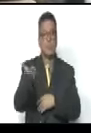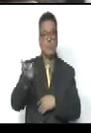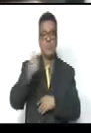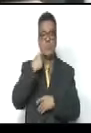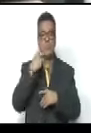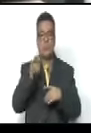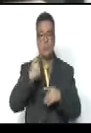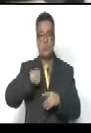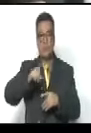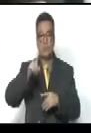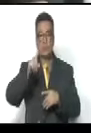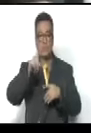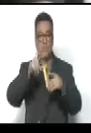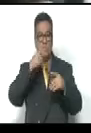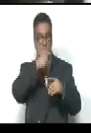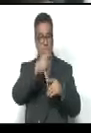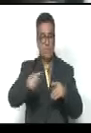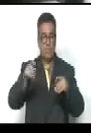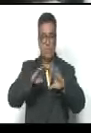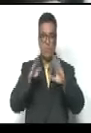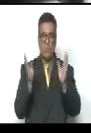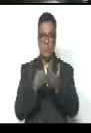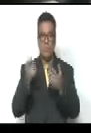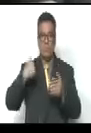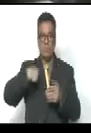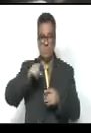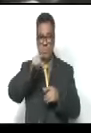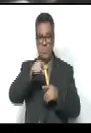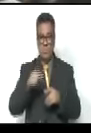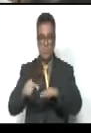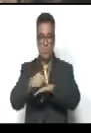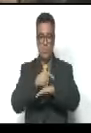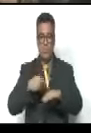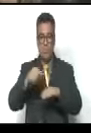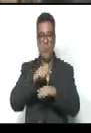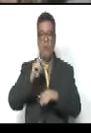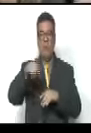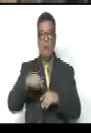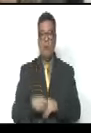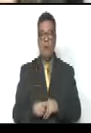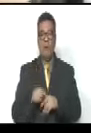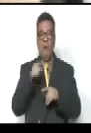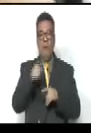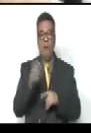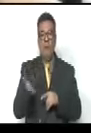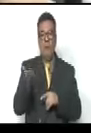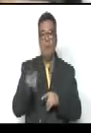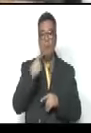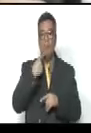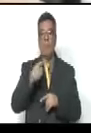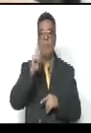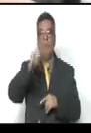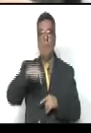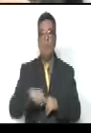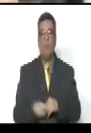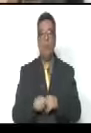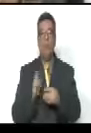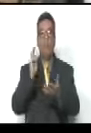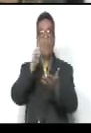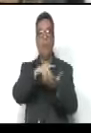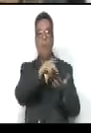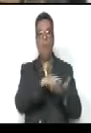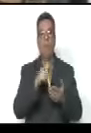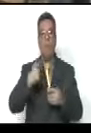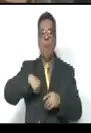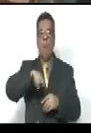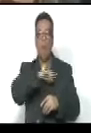tener como pueblos del mundo, que debemos tener como estados y gobierno. Importante mencionar también la